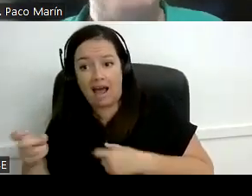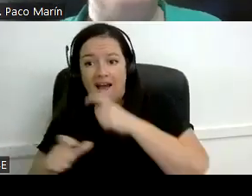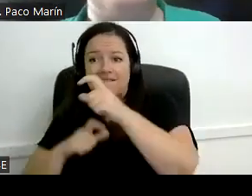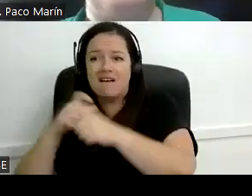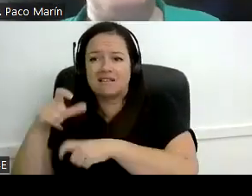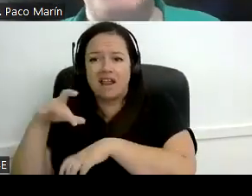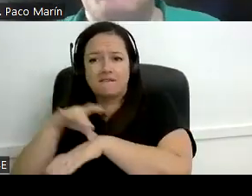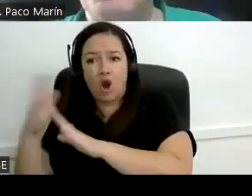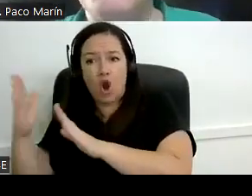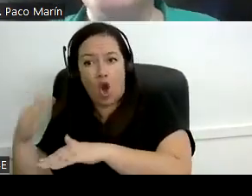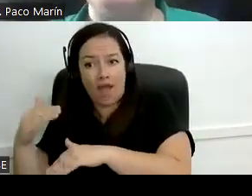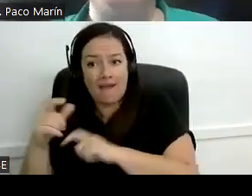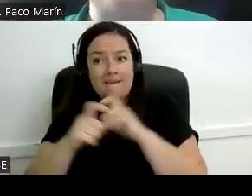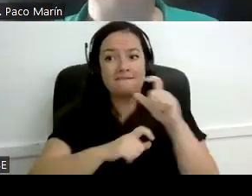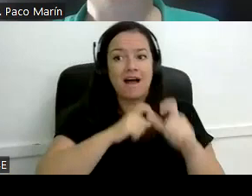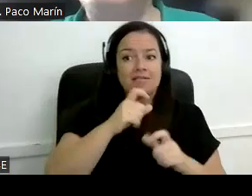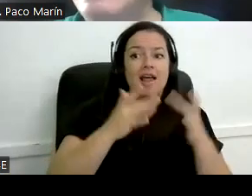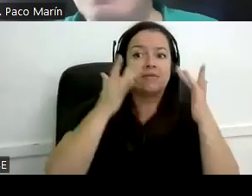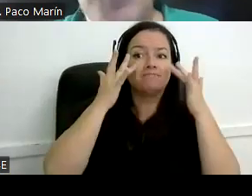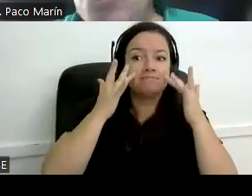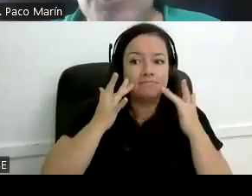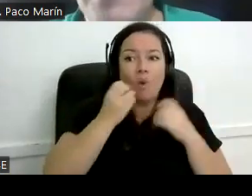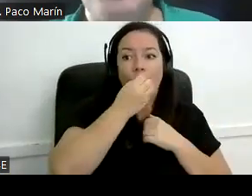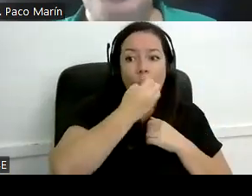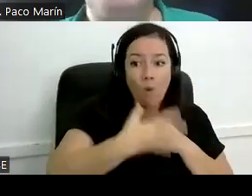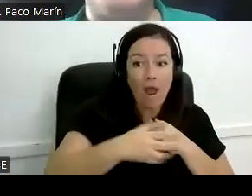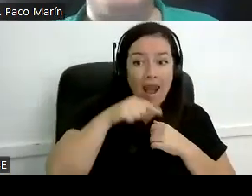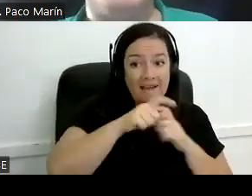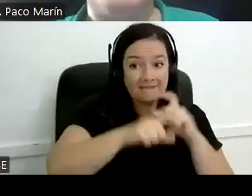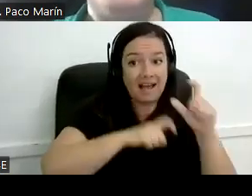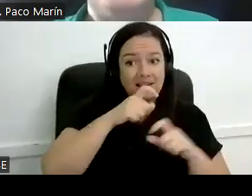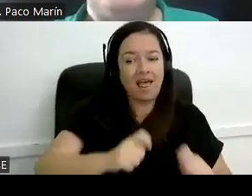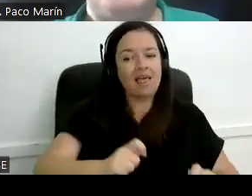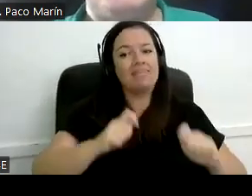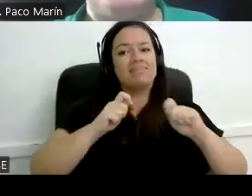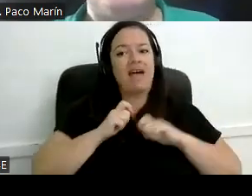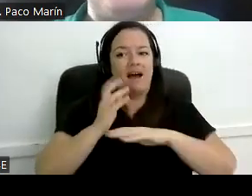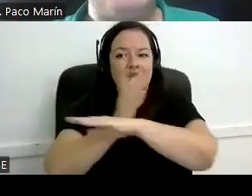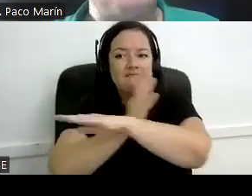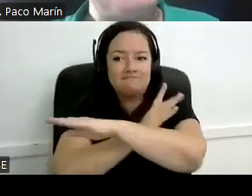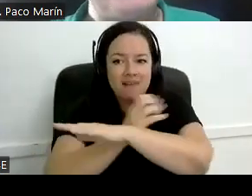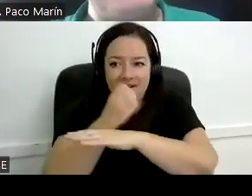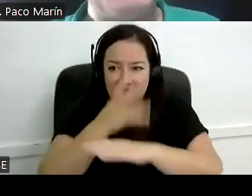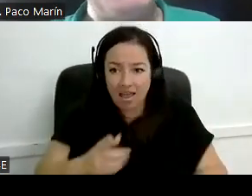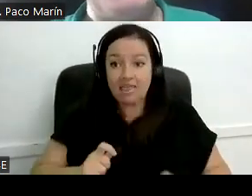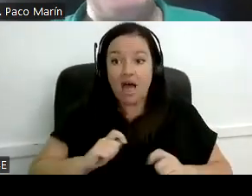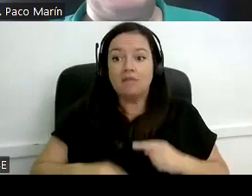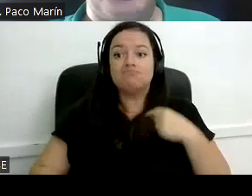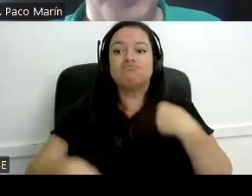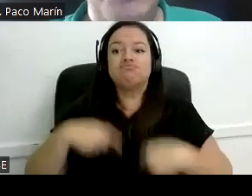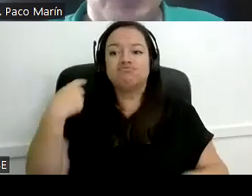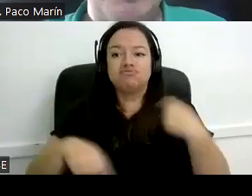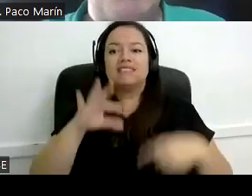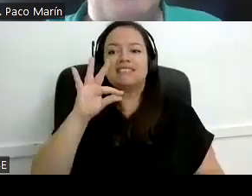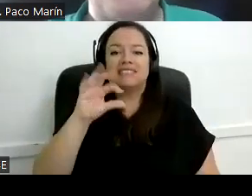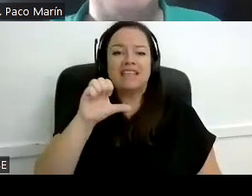patógenas, por así decirlo, que podrían producirnos enfermedades y que además no nos va a generar la cantidad de serotonina que realmente se